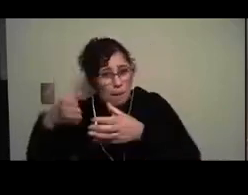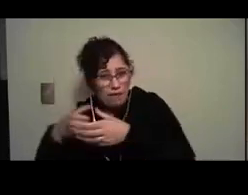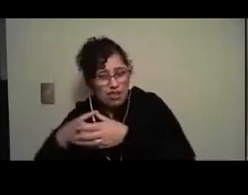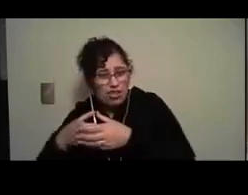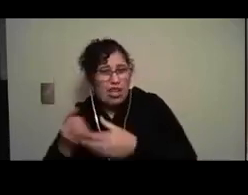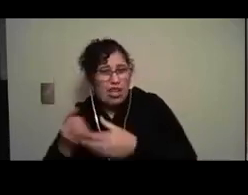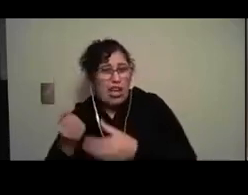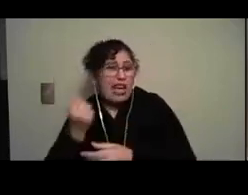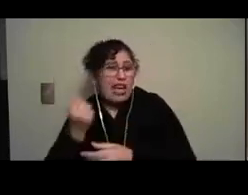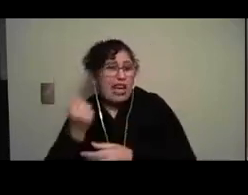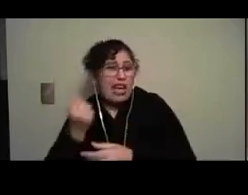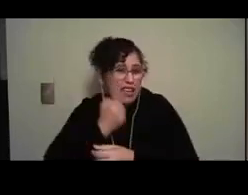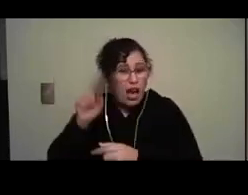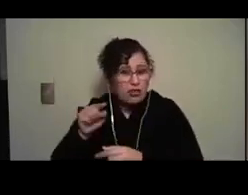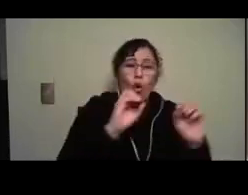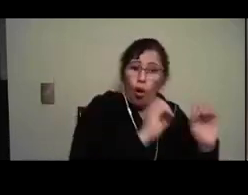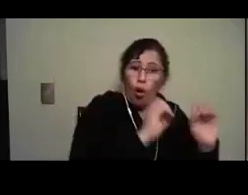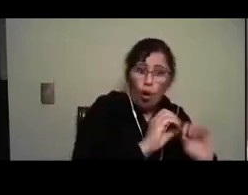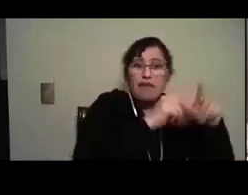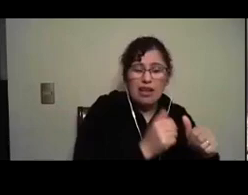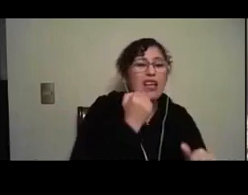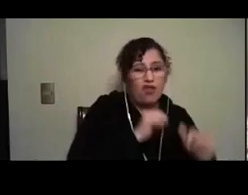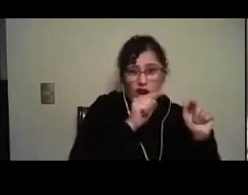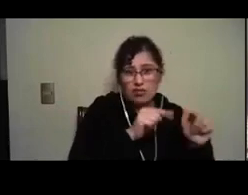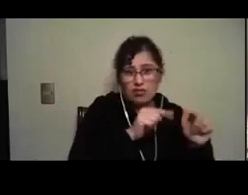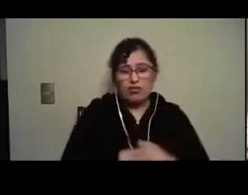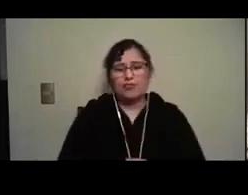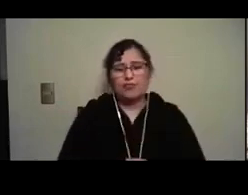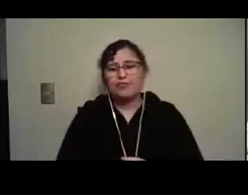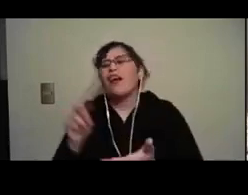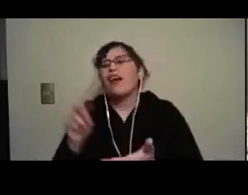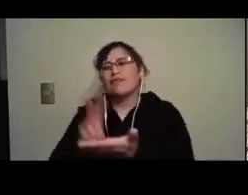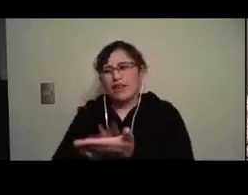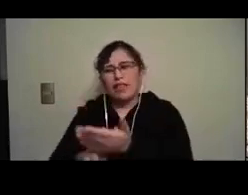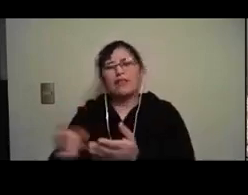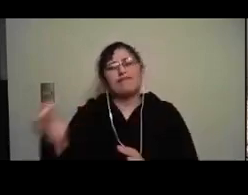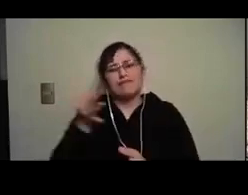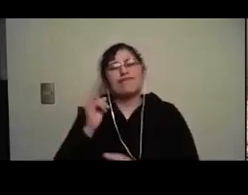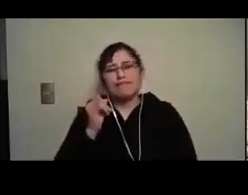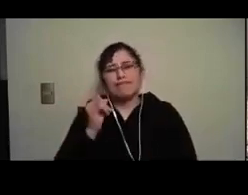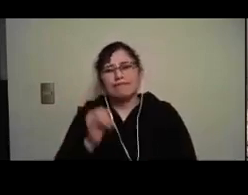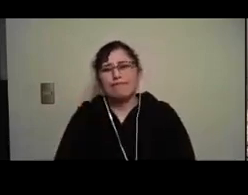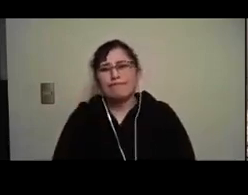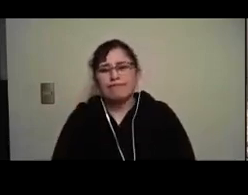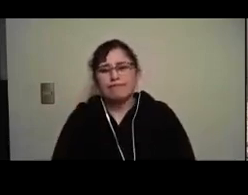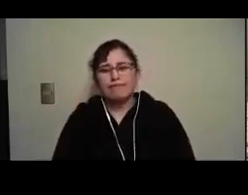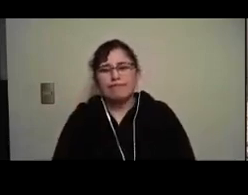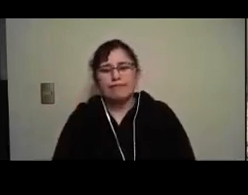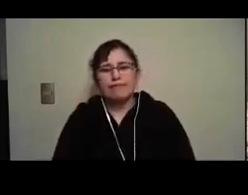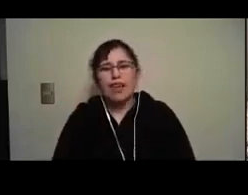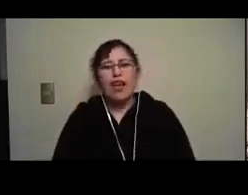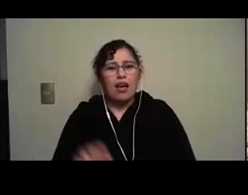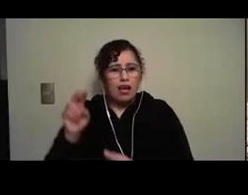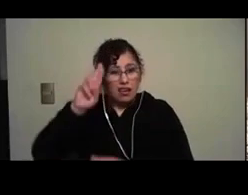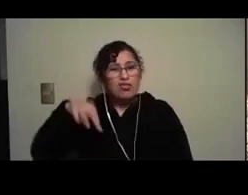Sí. Ujú. Muy buena acotación, Nicolás. La verdad es que lo que tú dices tiene absoluta